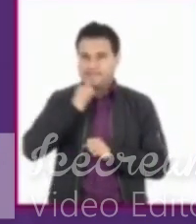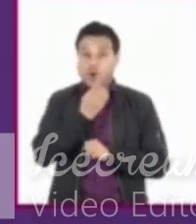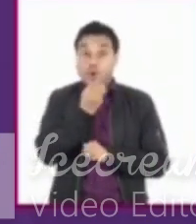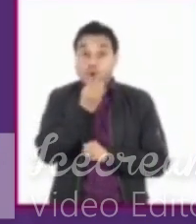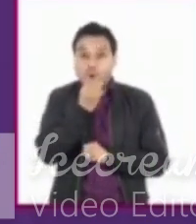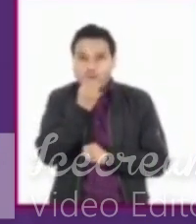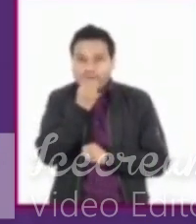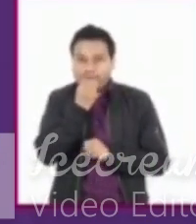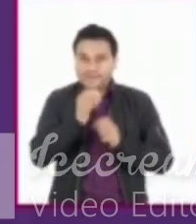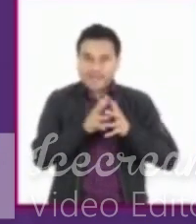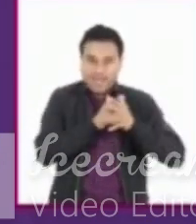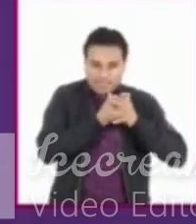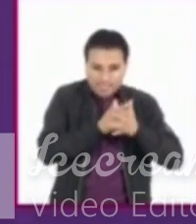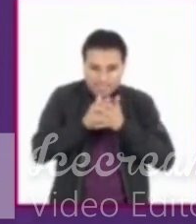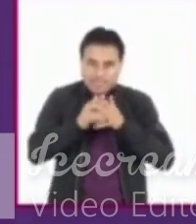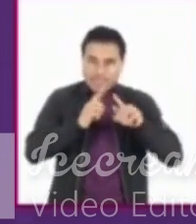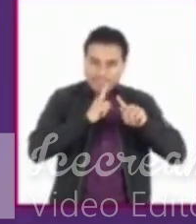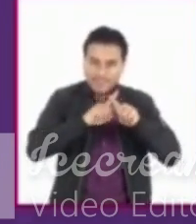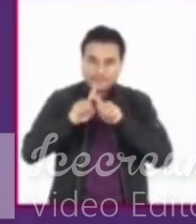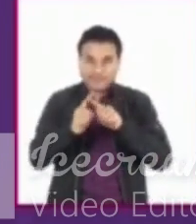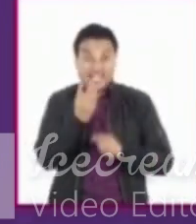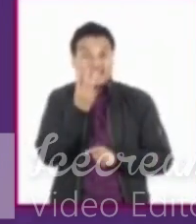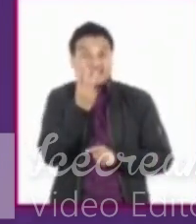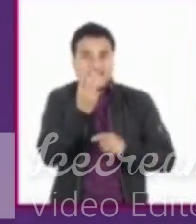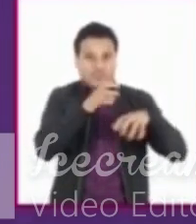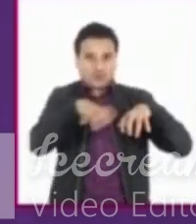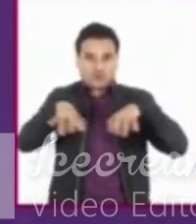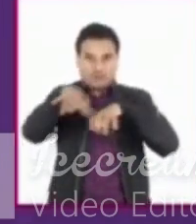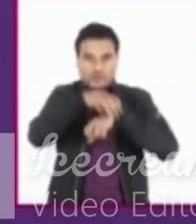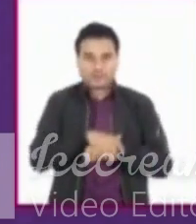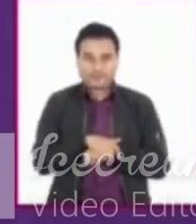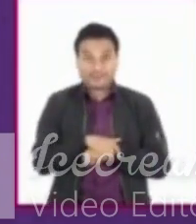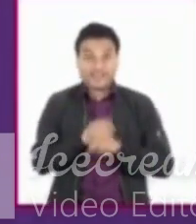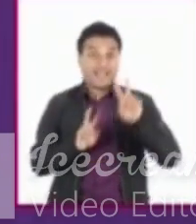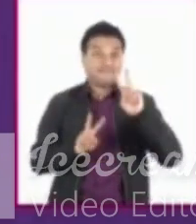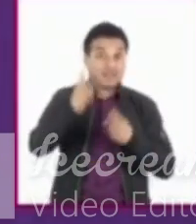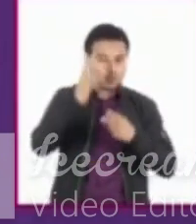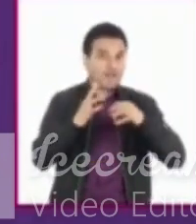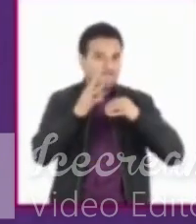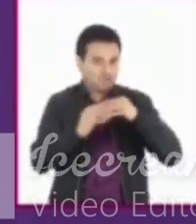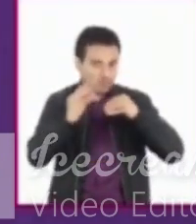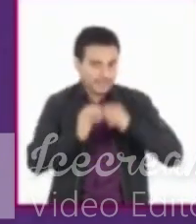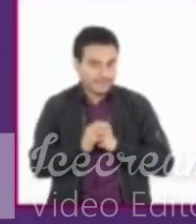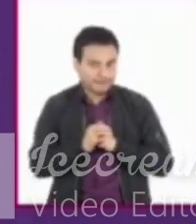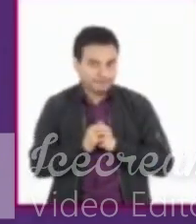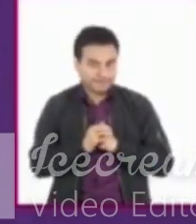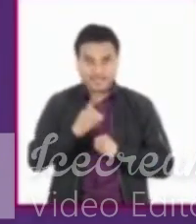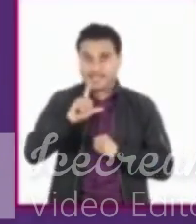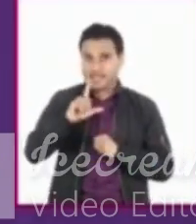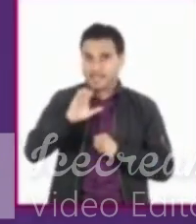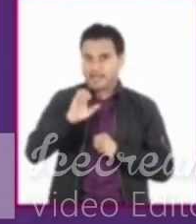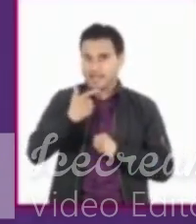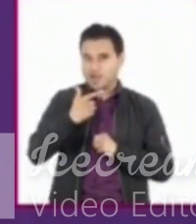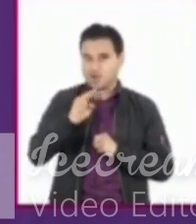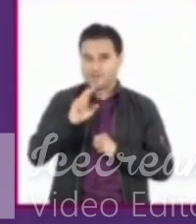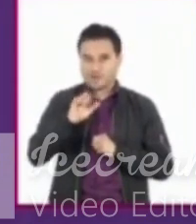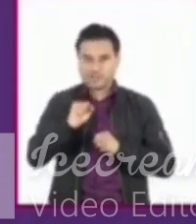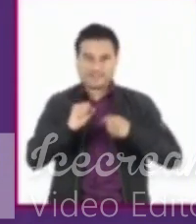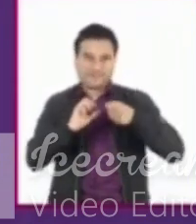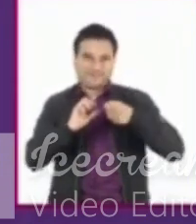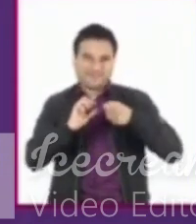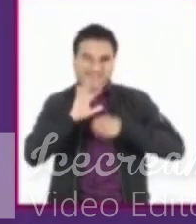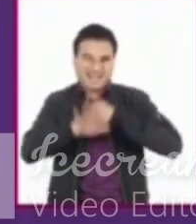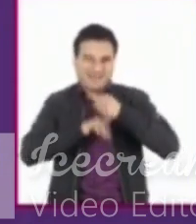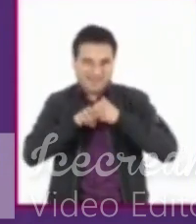que incluya alimentos de los tres grupos básicos: verduras y frutas, leguminosas y alimentos de origen